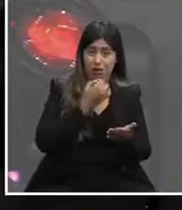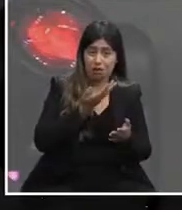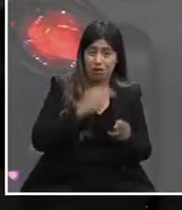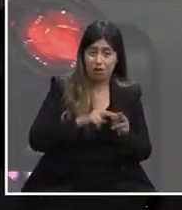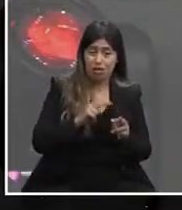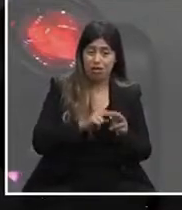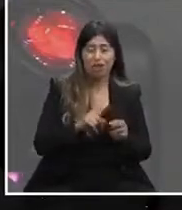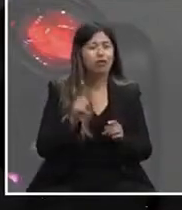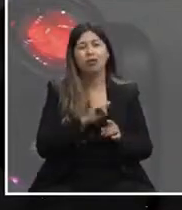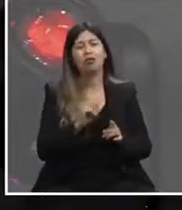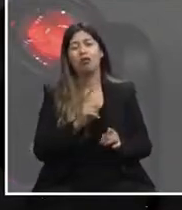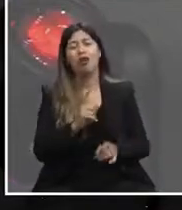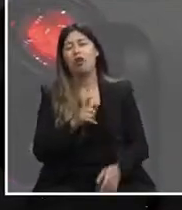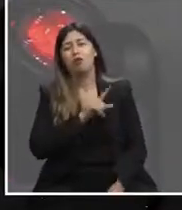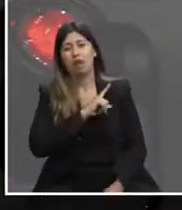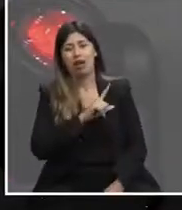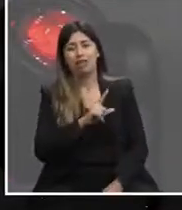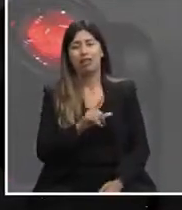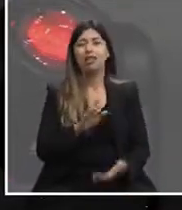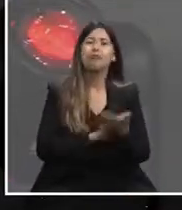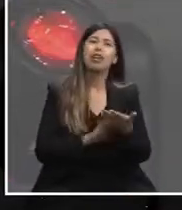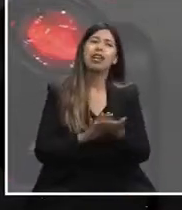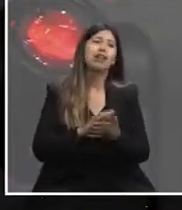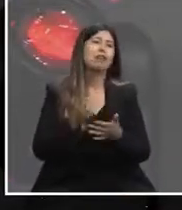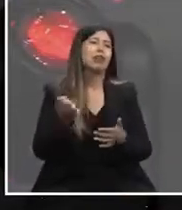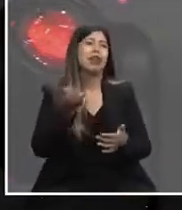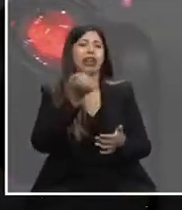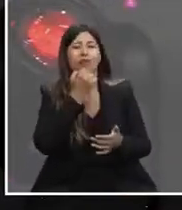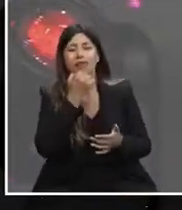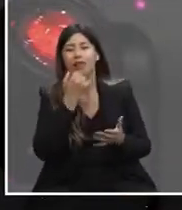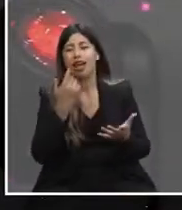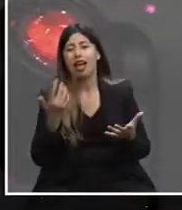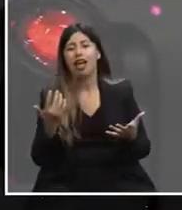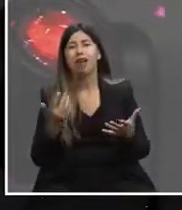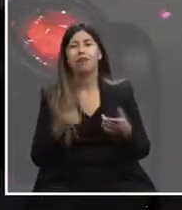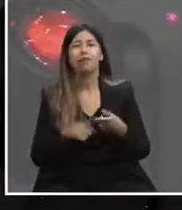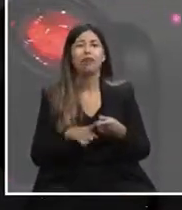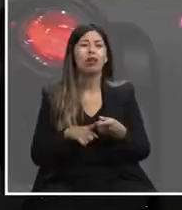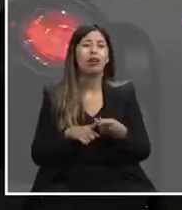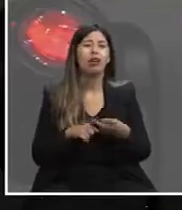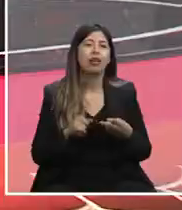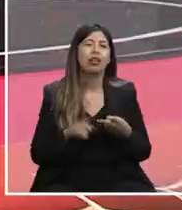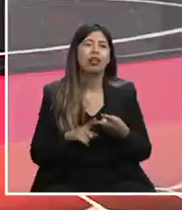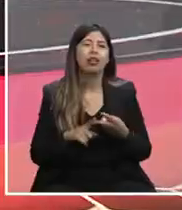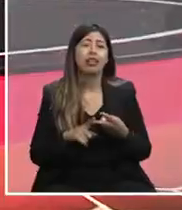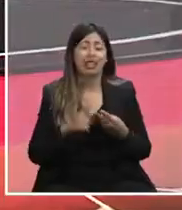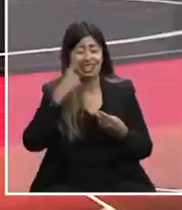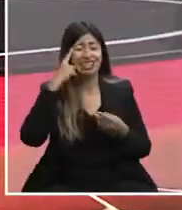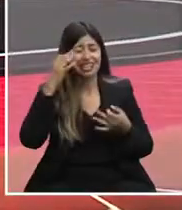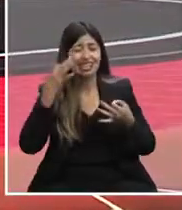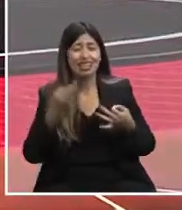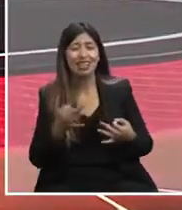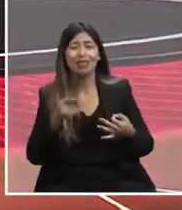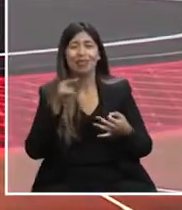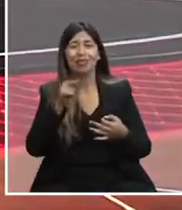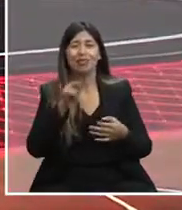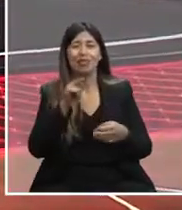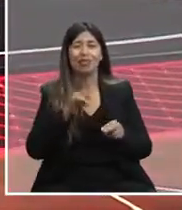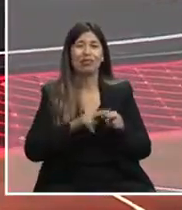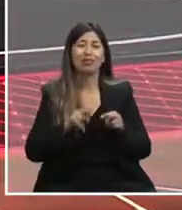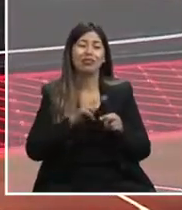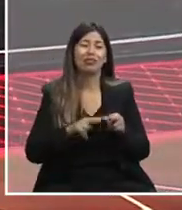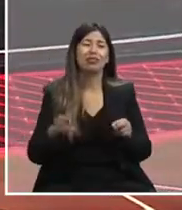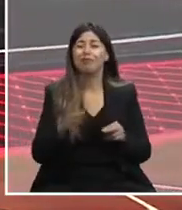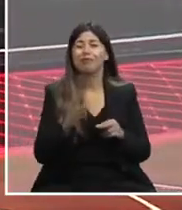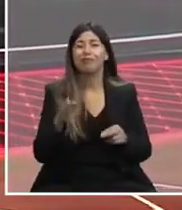en determinadas cosas, tomamos la opción equivocada, estábamos seguros que iba a salir, que iba a